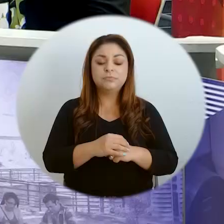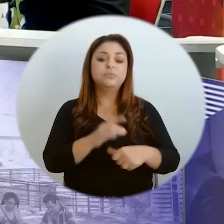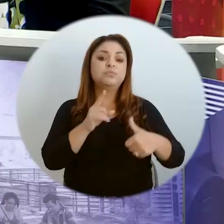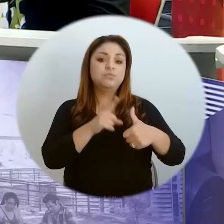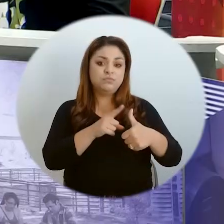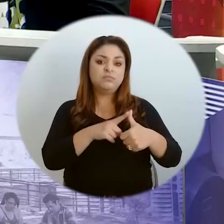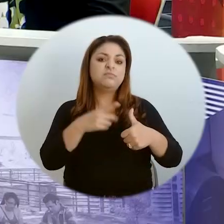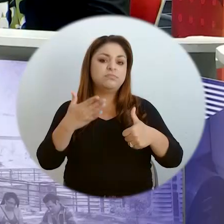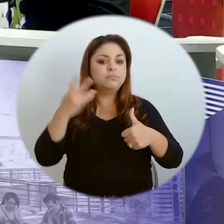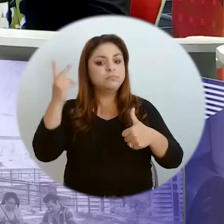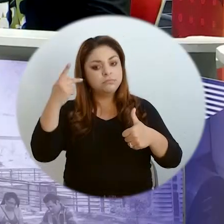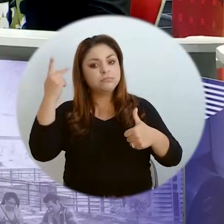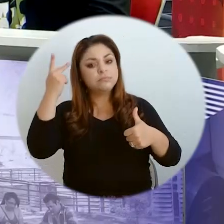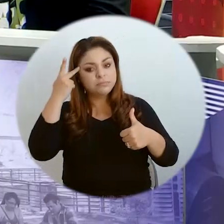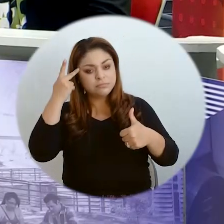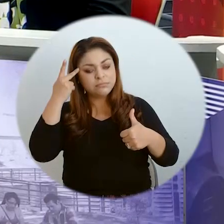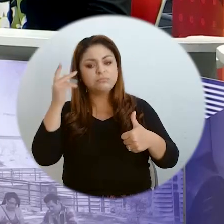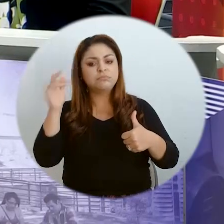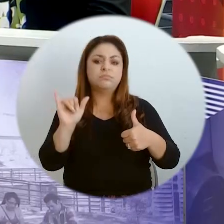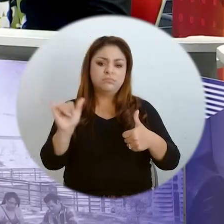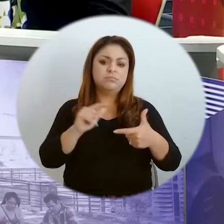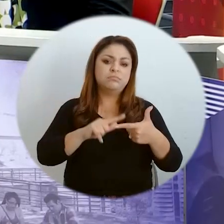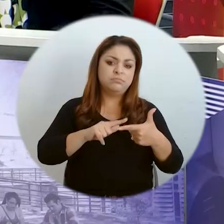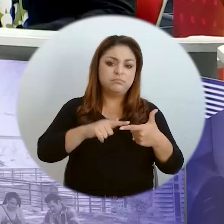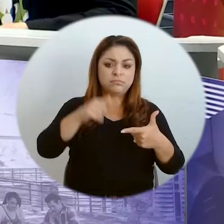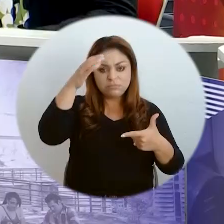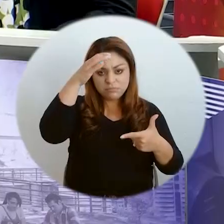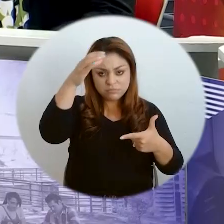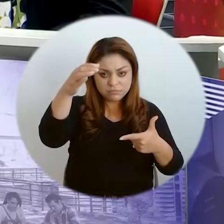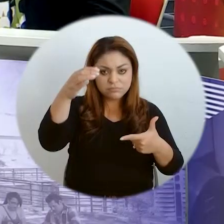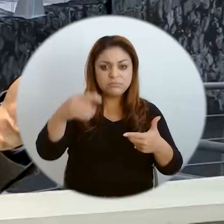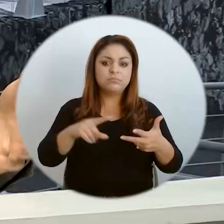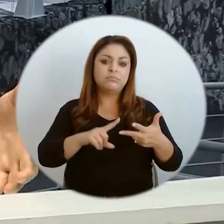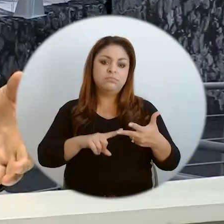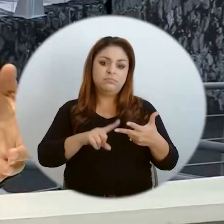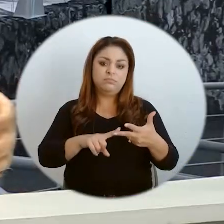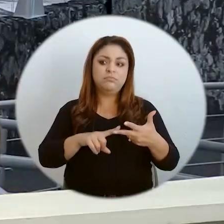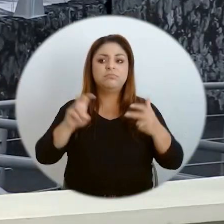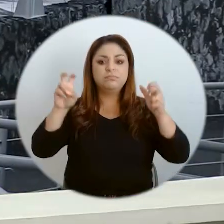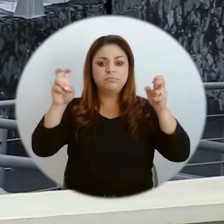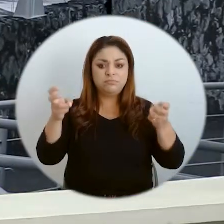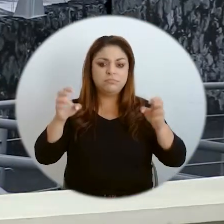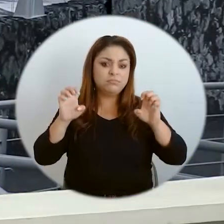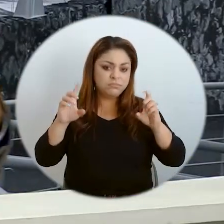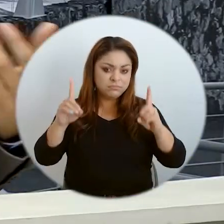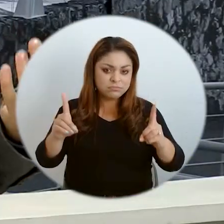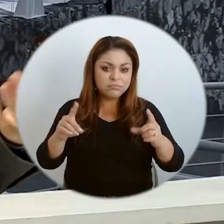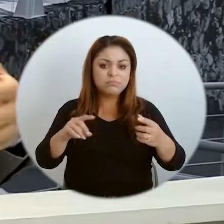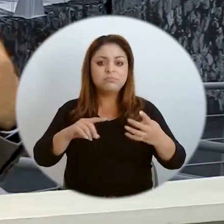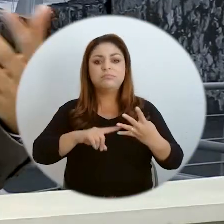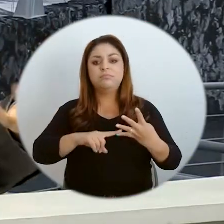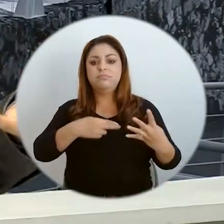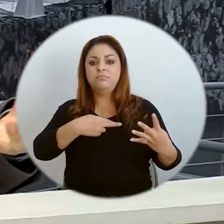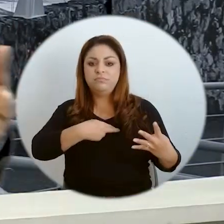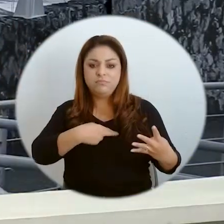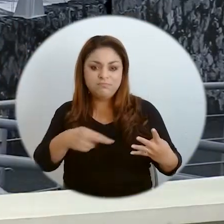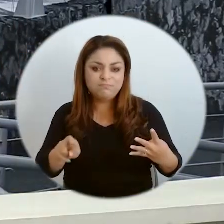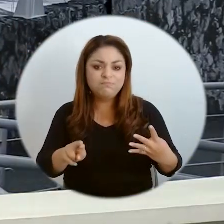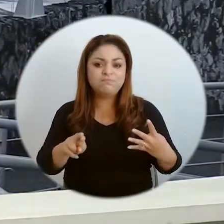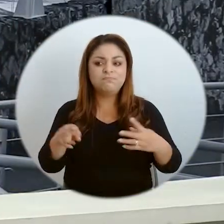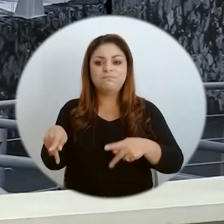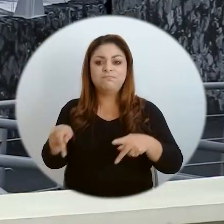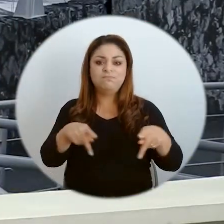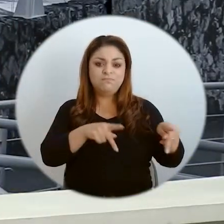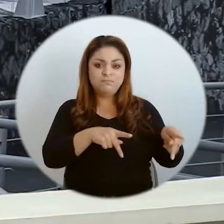político, pero hay también una dimensión cultural, una dimensión en el ámbito de la educación, de la religión, de la religiosidad de